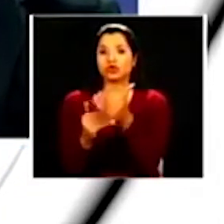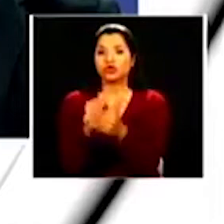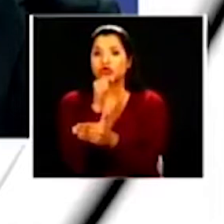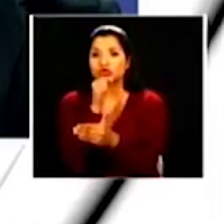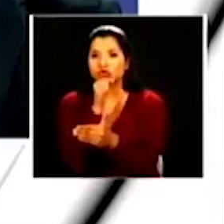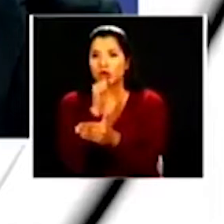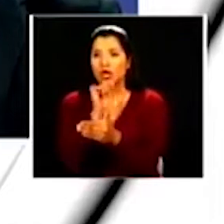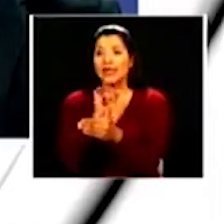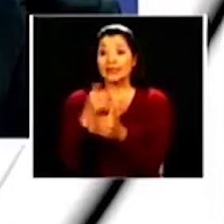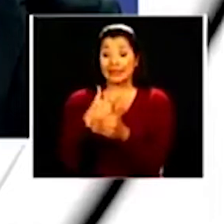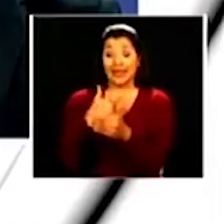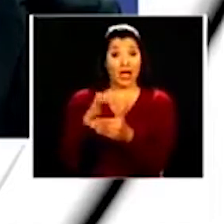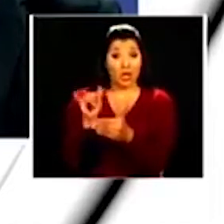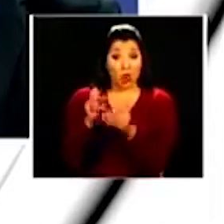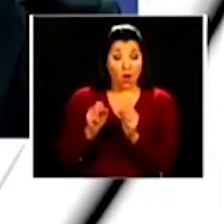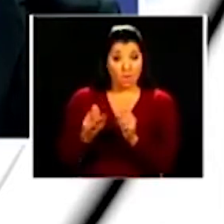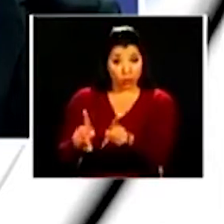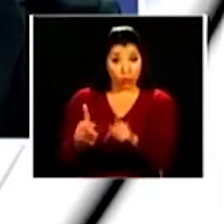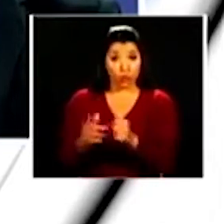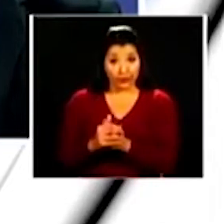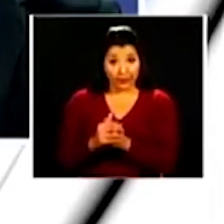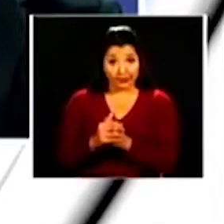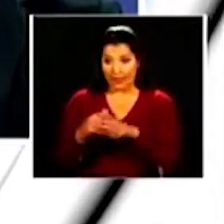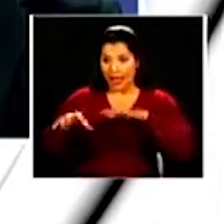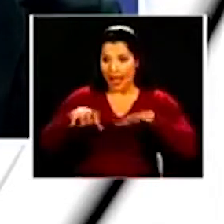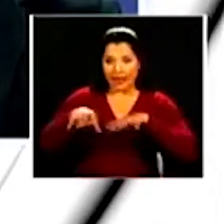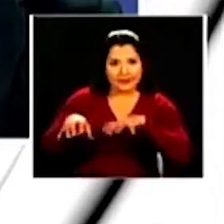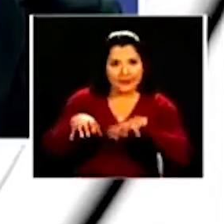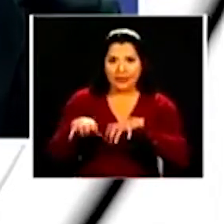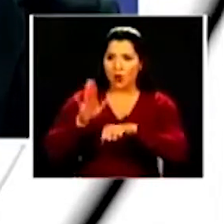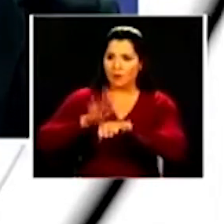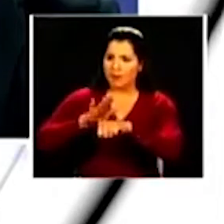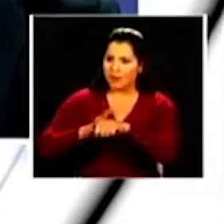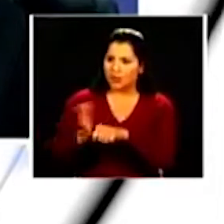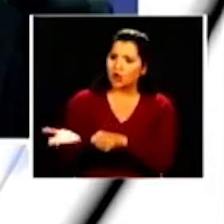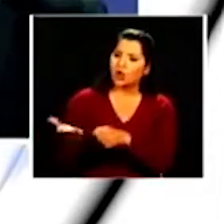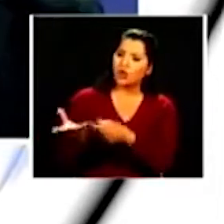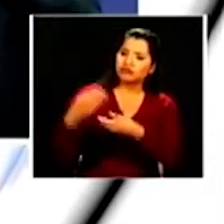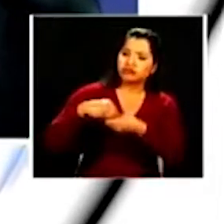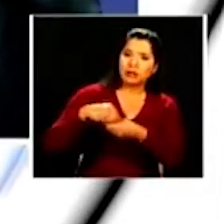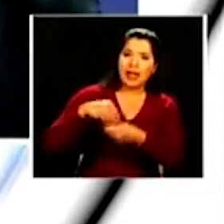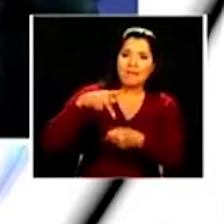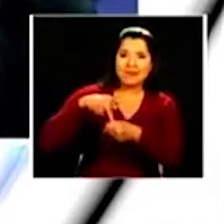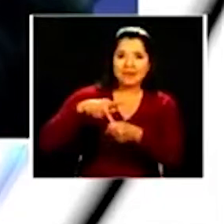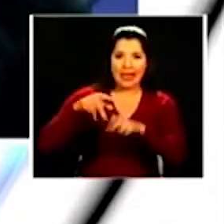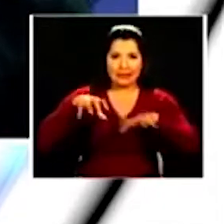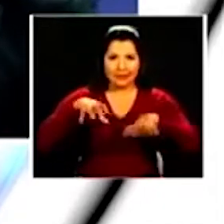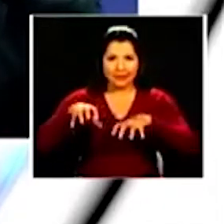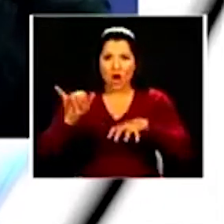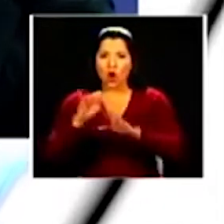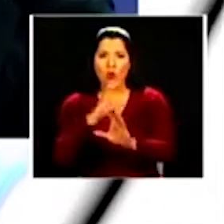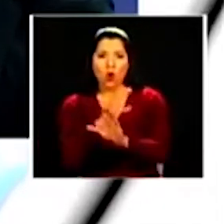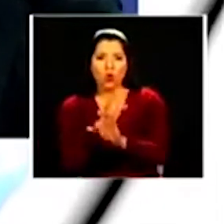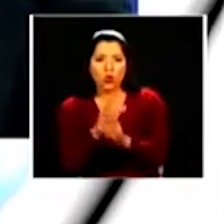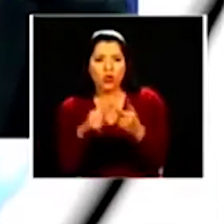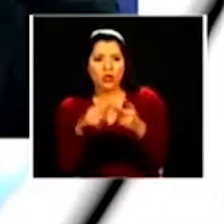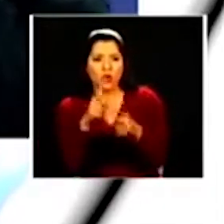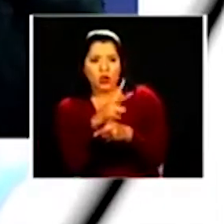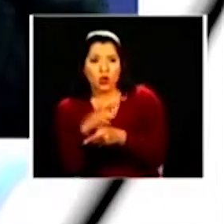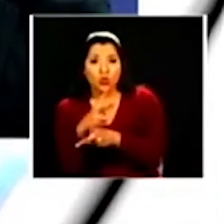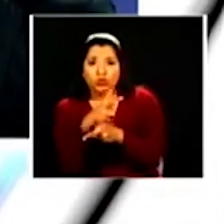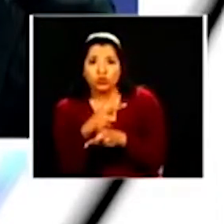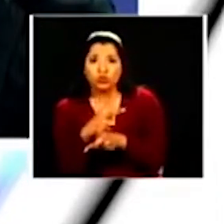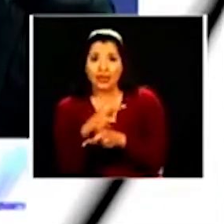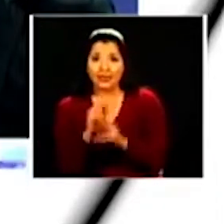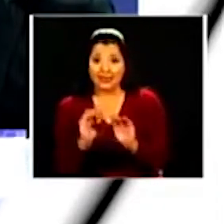mayores para un envejecimiento activo, haciéndolos participar en actividades, por ejemplo, el cuidado, la vigilancia de los niños en su